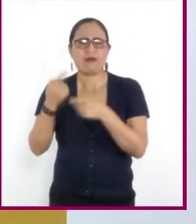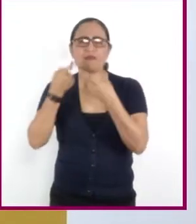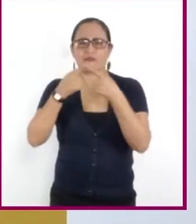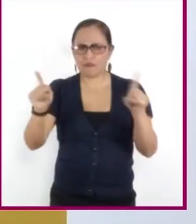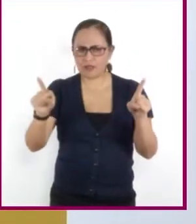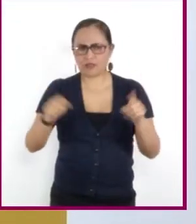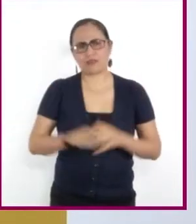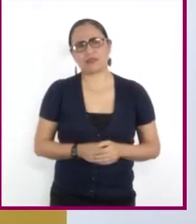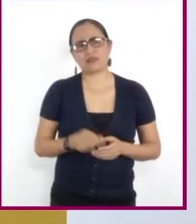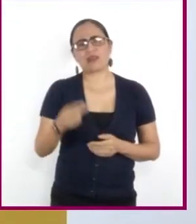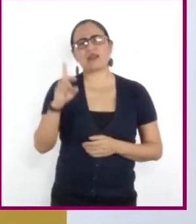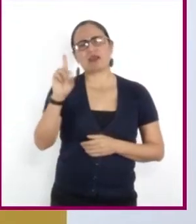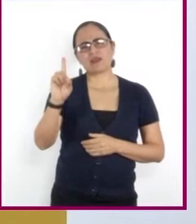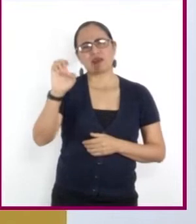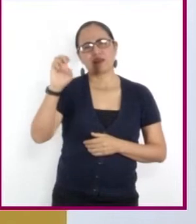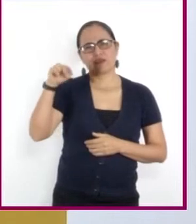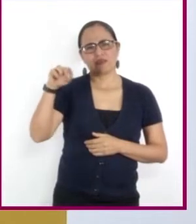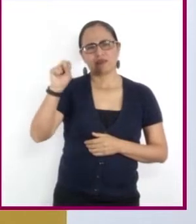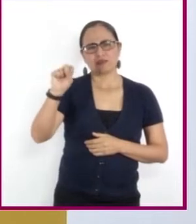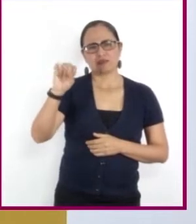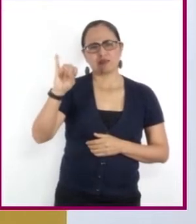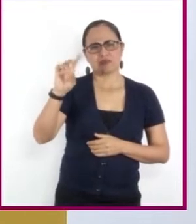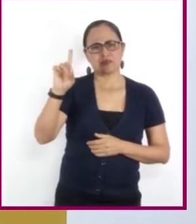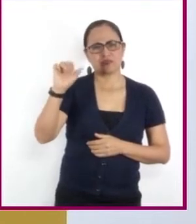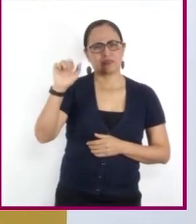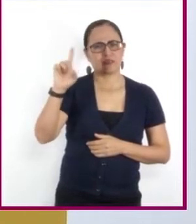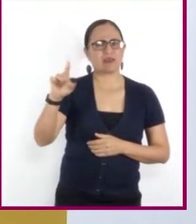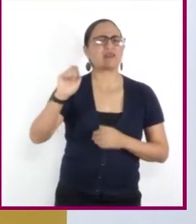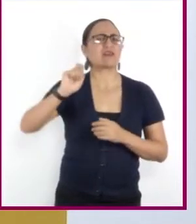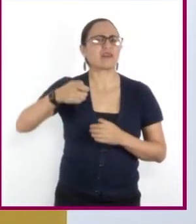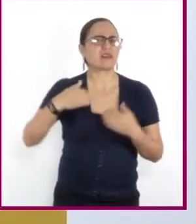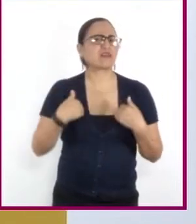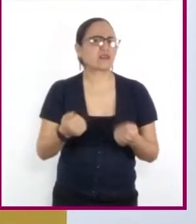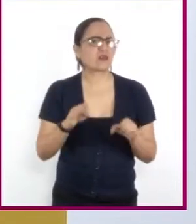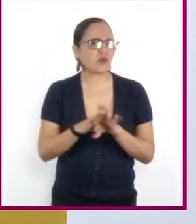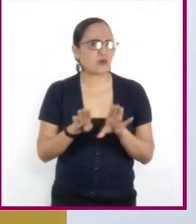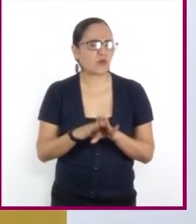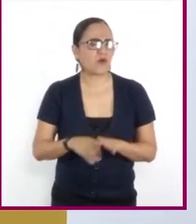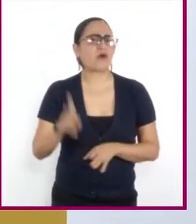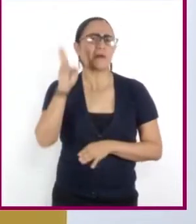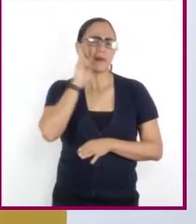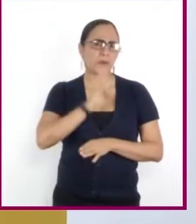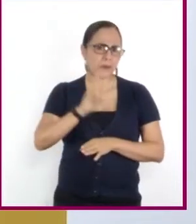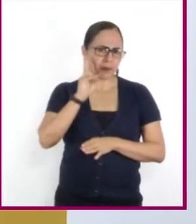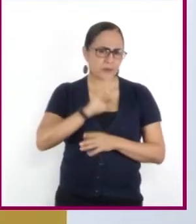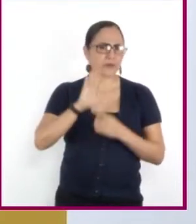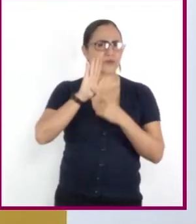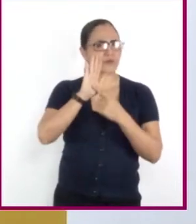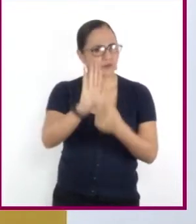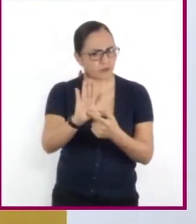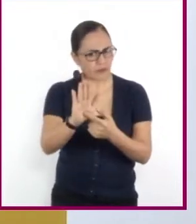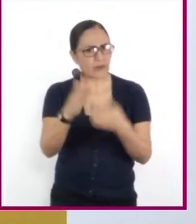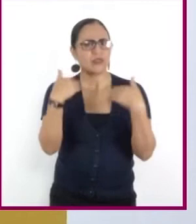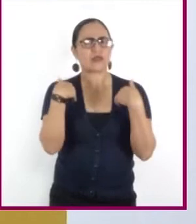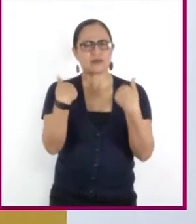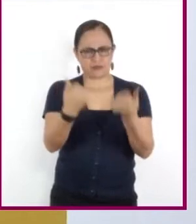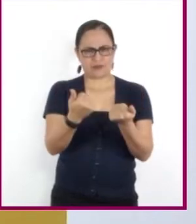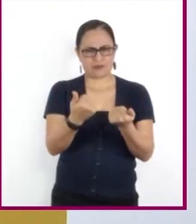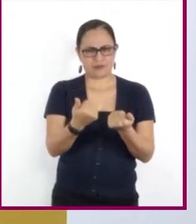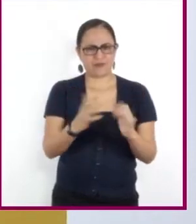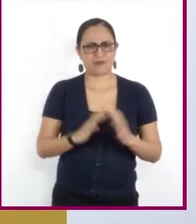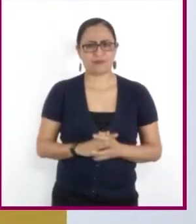podemos entender la densidad, maestra? ¿Te parece si hacemos una pequeña demostración para que entendamos qué es la